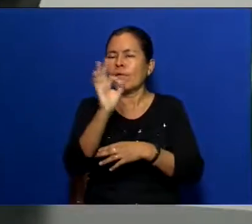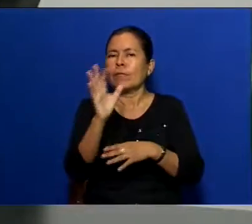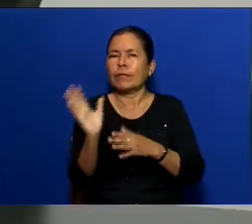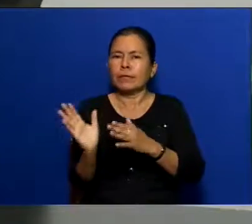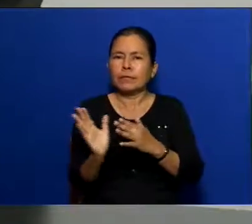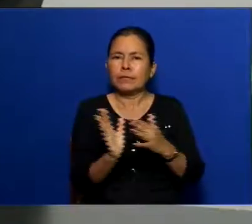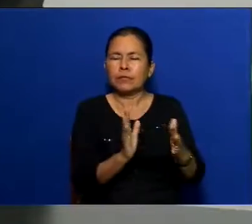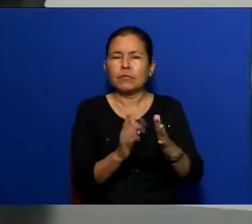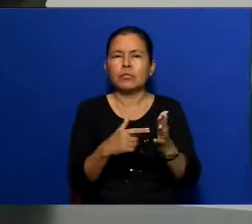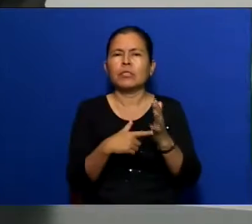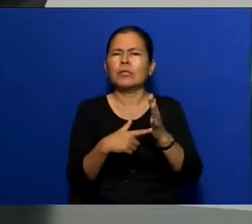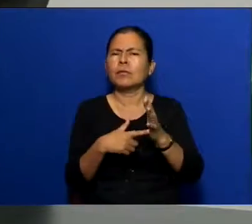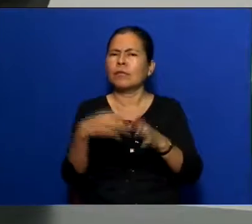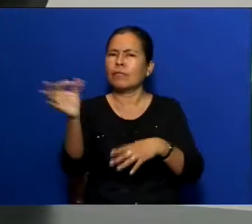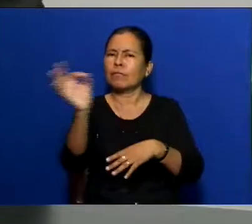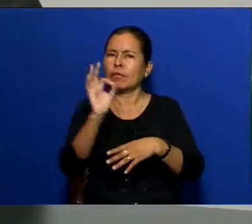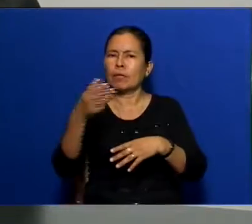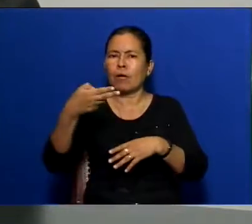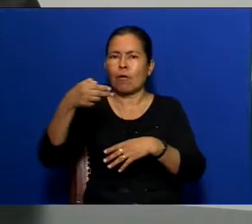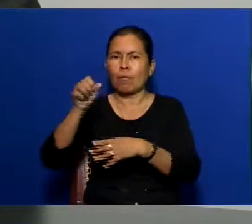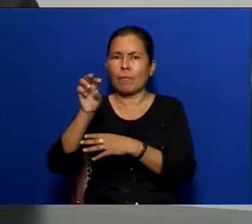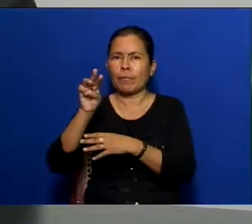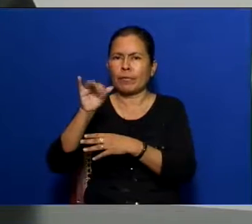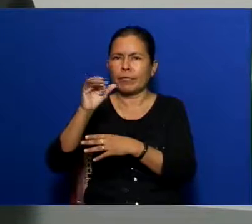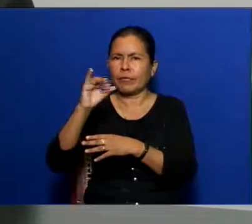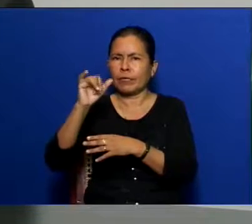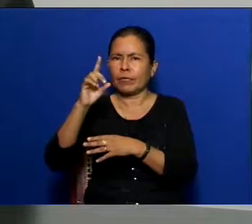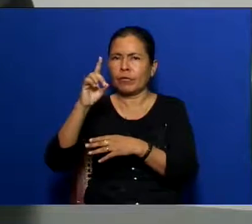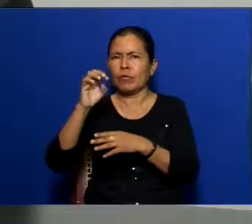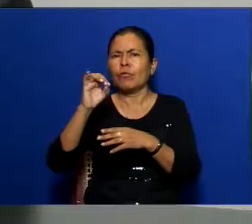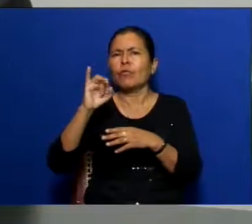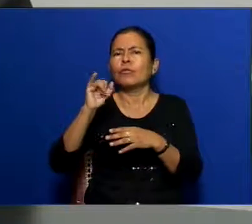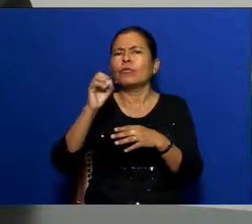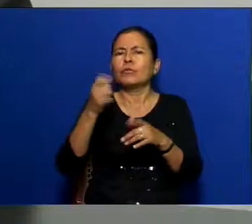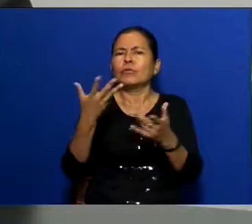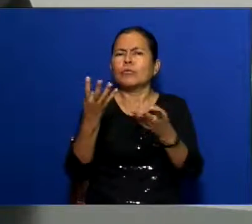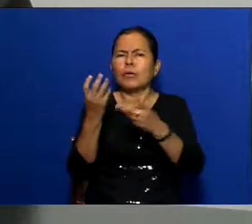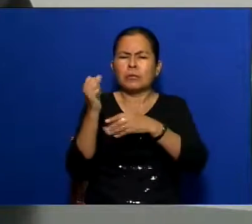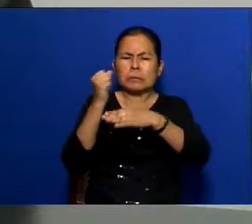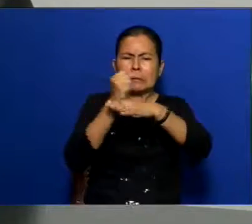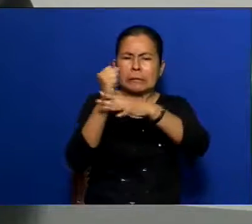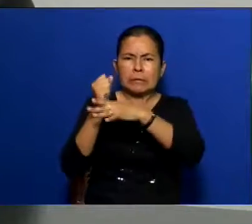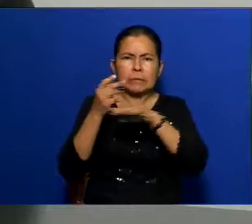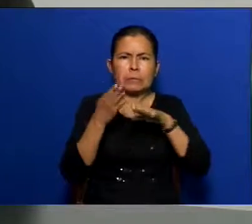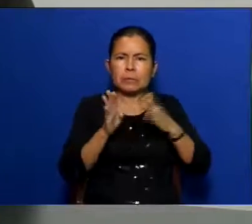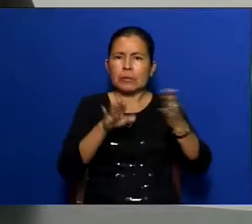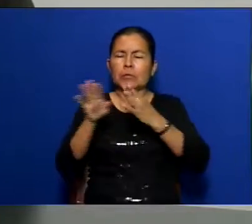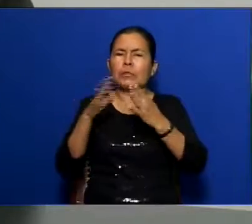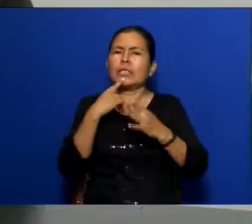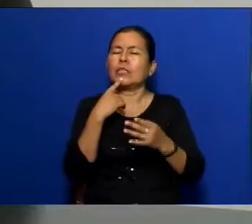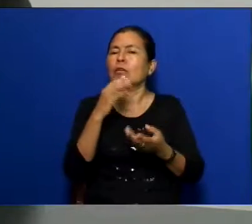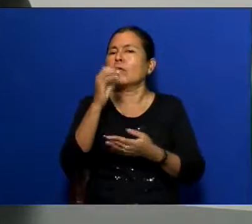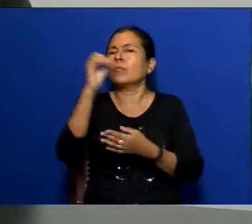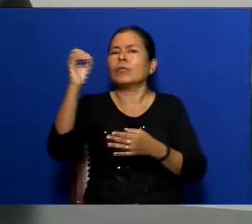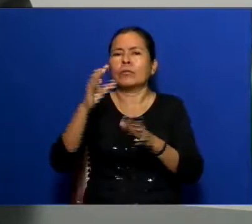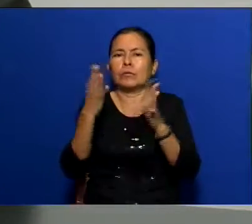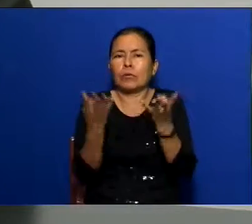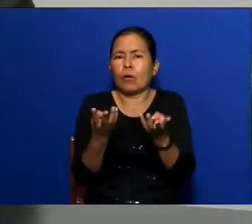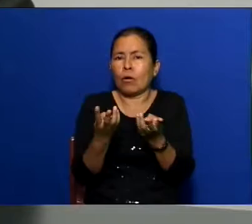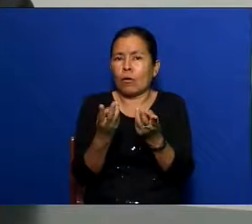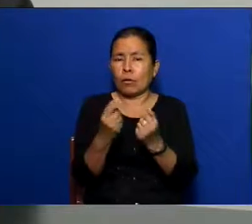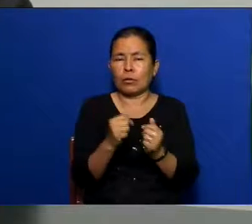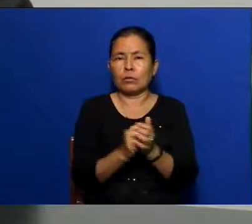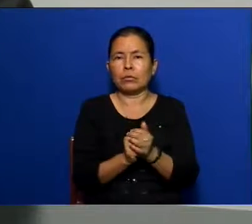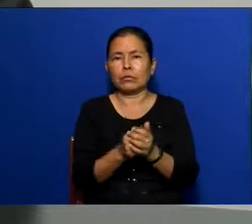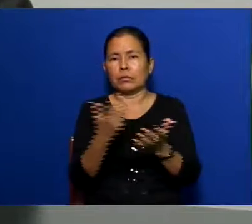la tasa de homicidios. Entonces, aquellos que tienen una tasa de homicidios baja es cuando es inferior